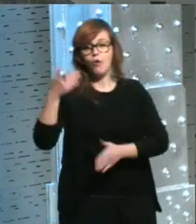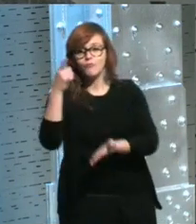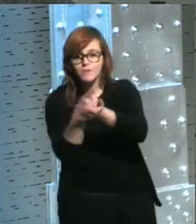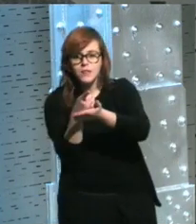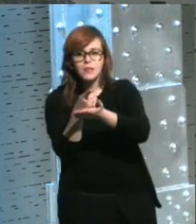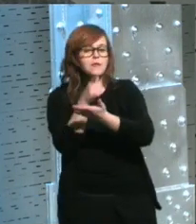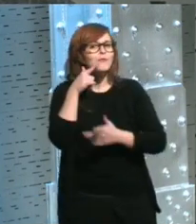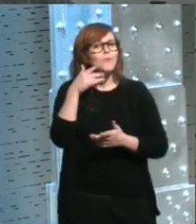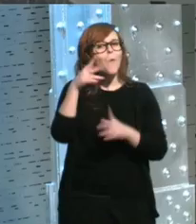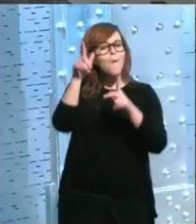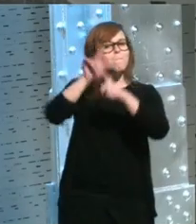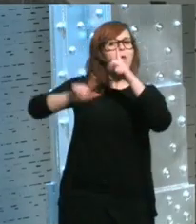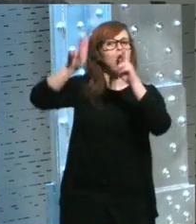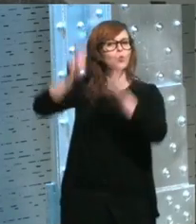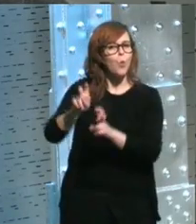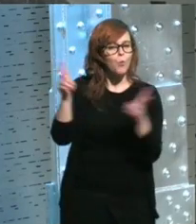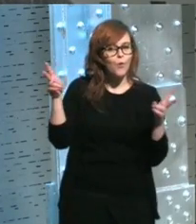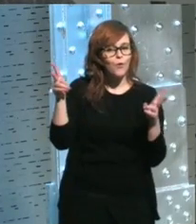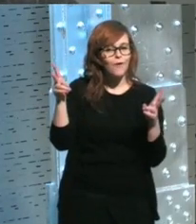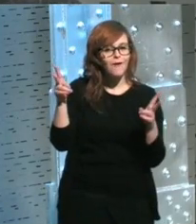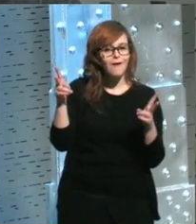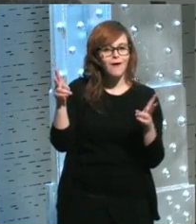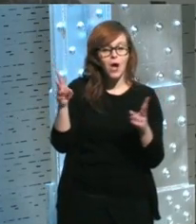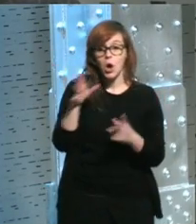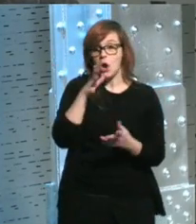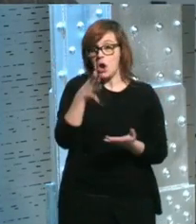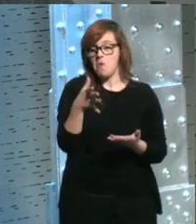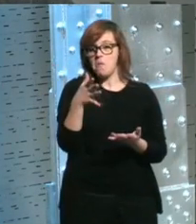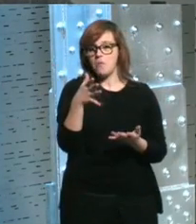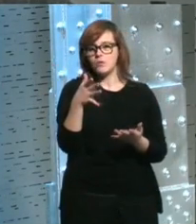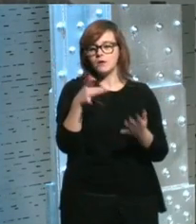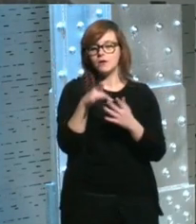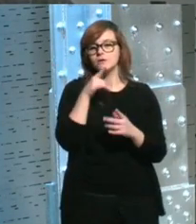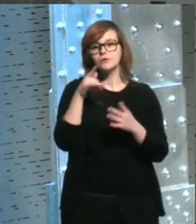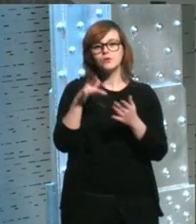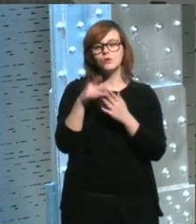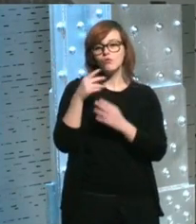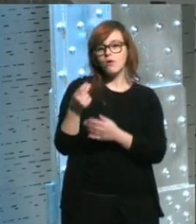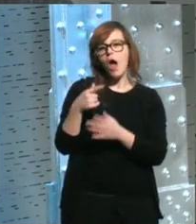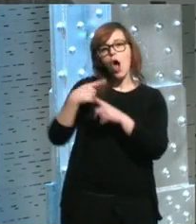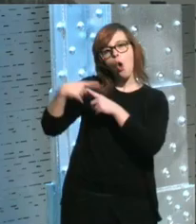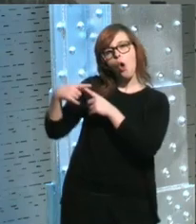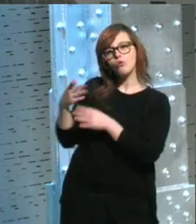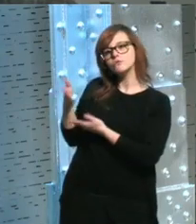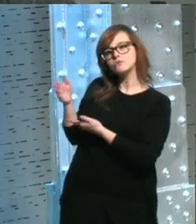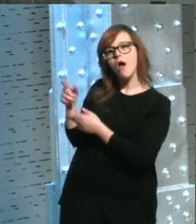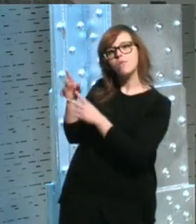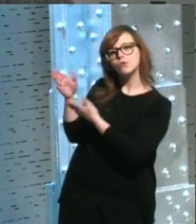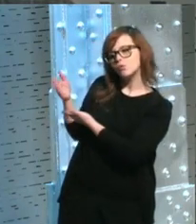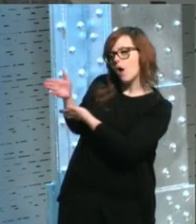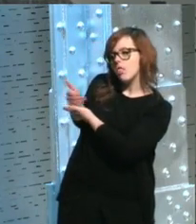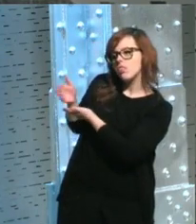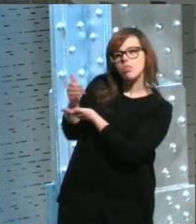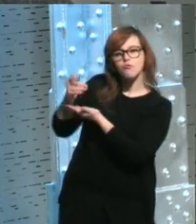viaje porque nunca tira mano del backup, ¿no? Siempre he ido con una mentalidad nueva,